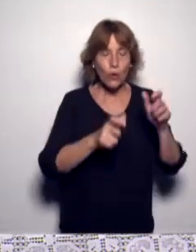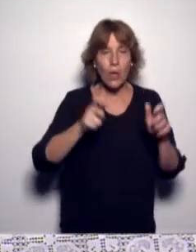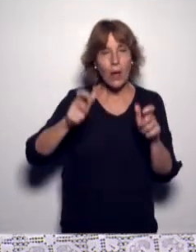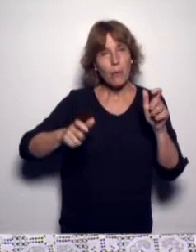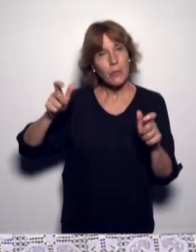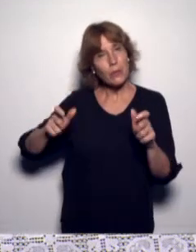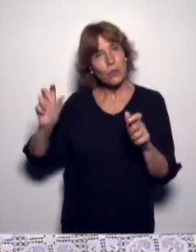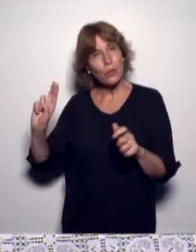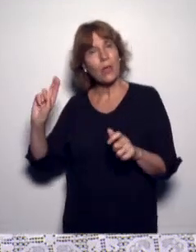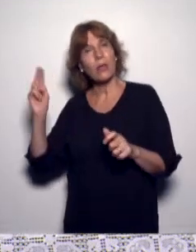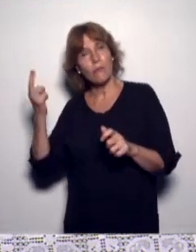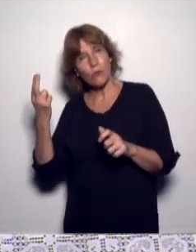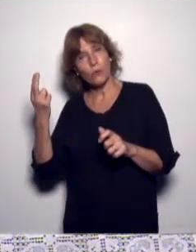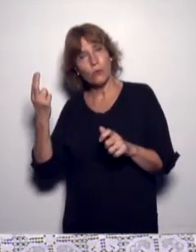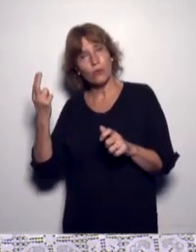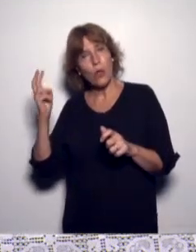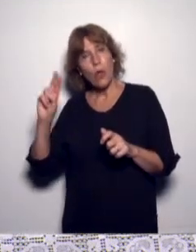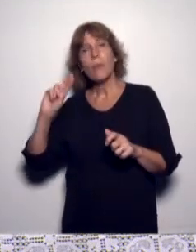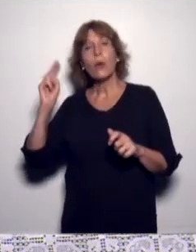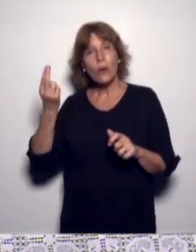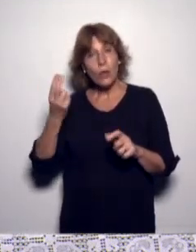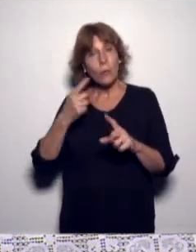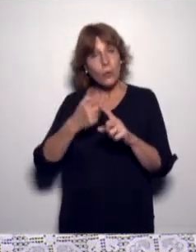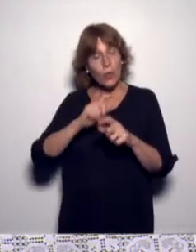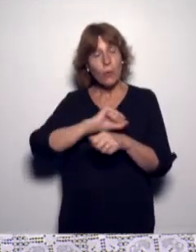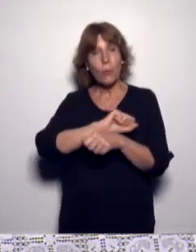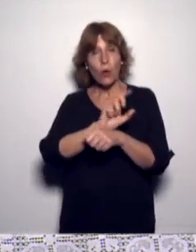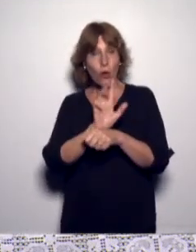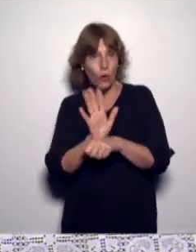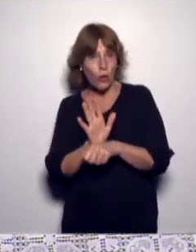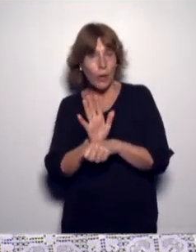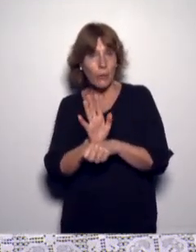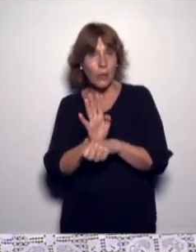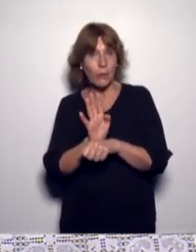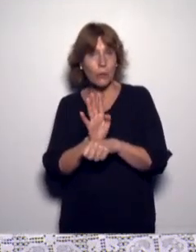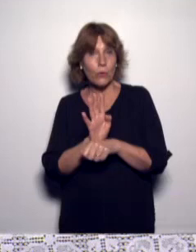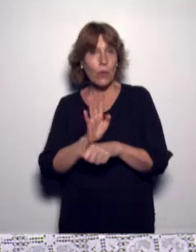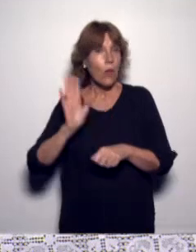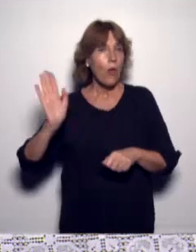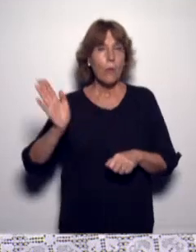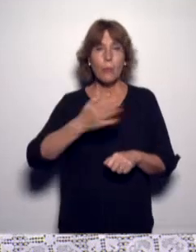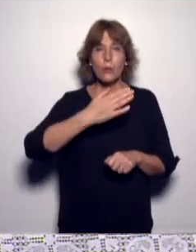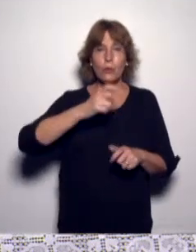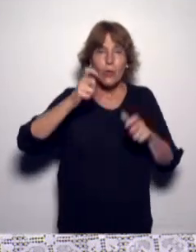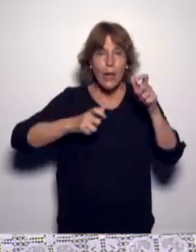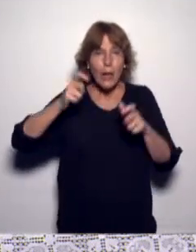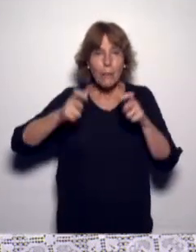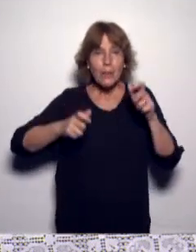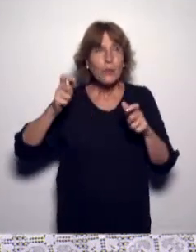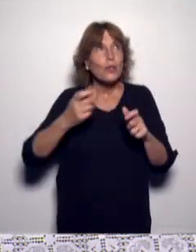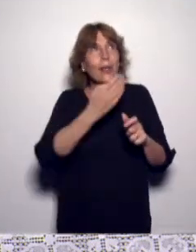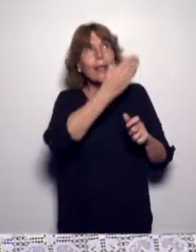han fallecido recientemente a causa de la pandemia, por todas las almas del purgatorio. Pedimos que se vacíe